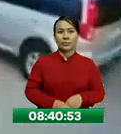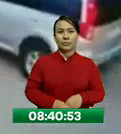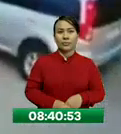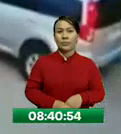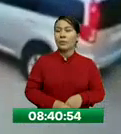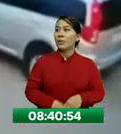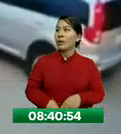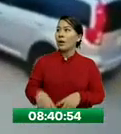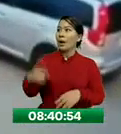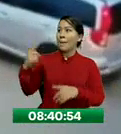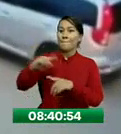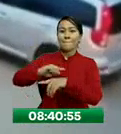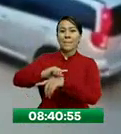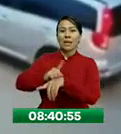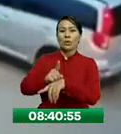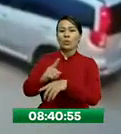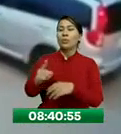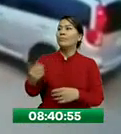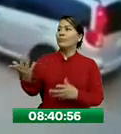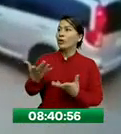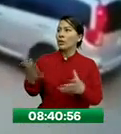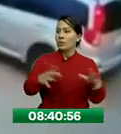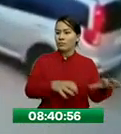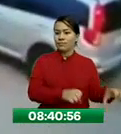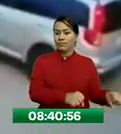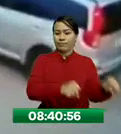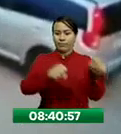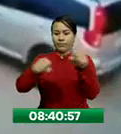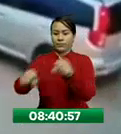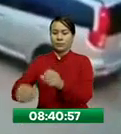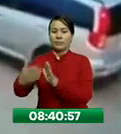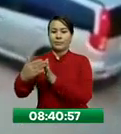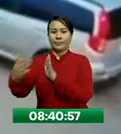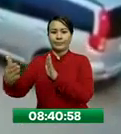Pasan varios minutos y la arrastra hasta la esquina.